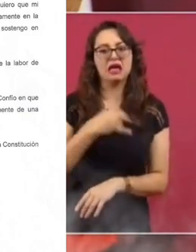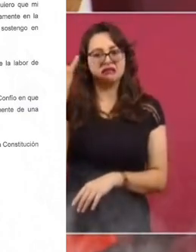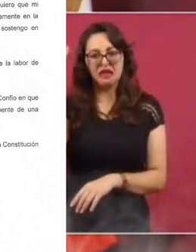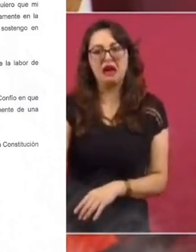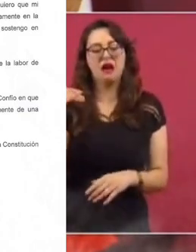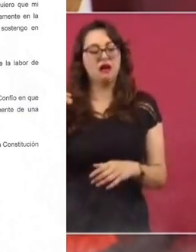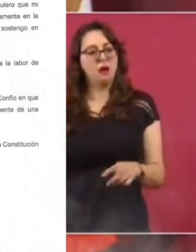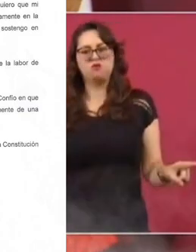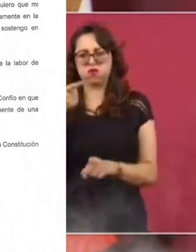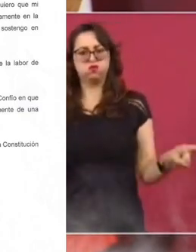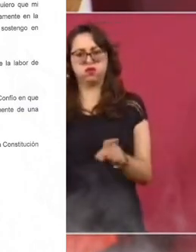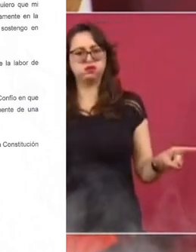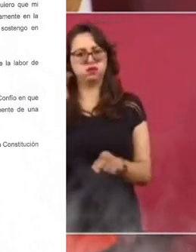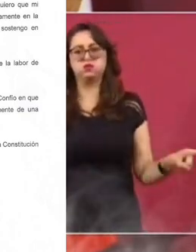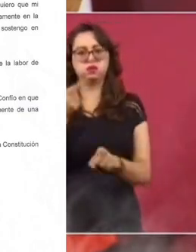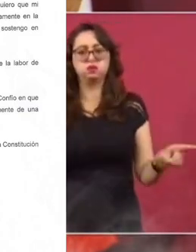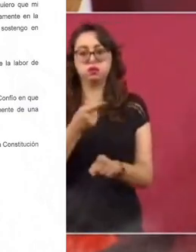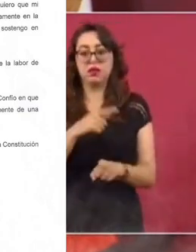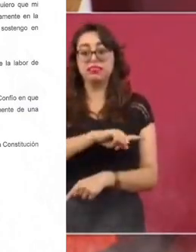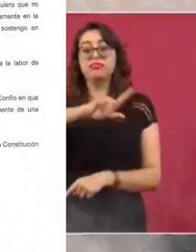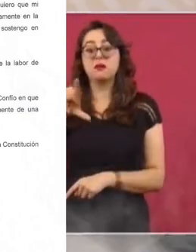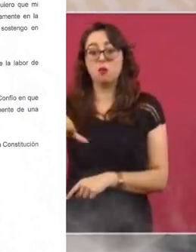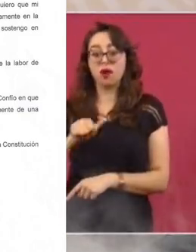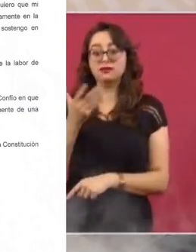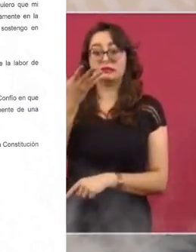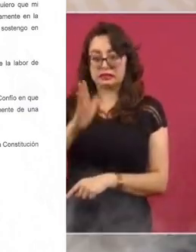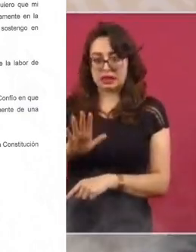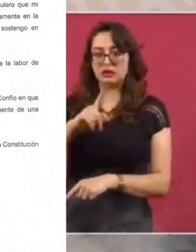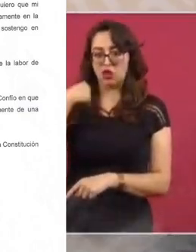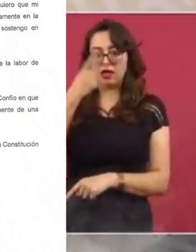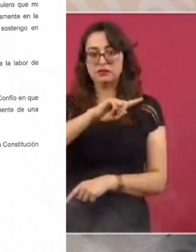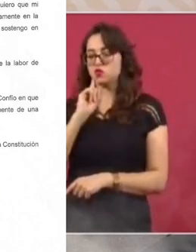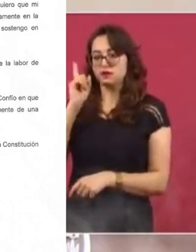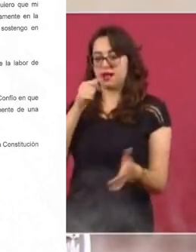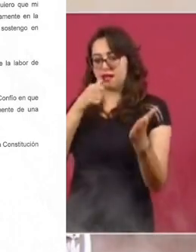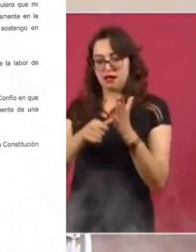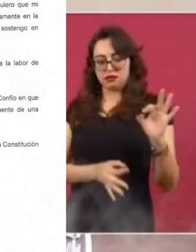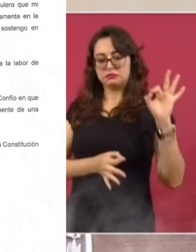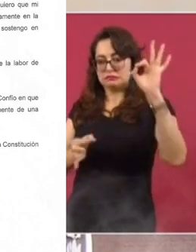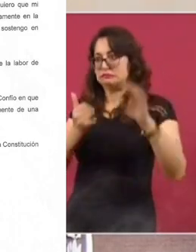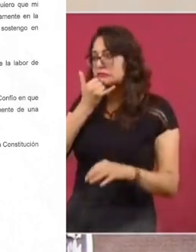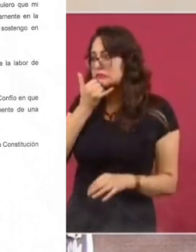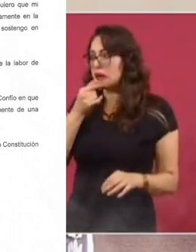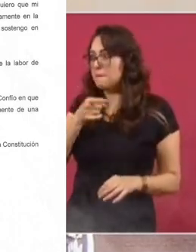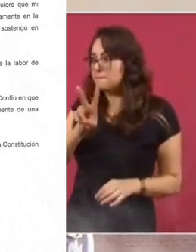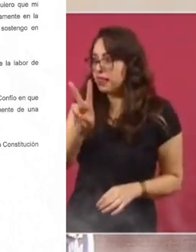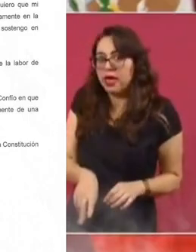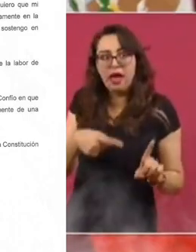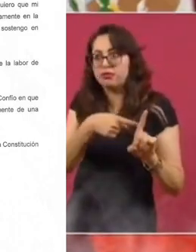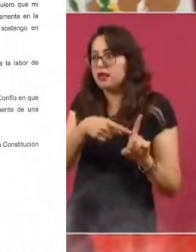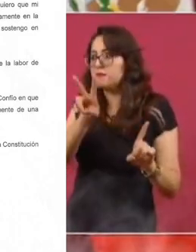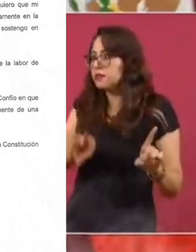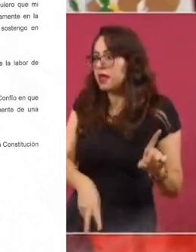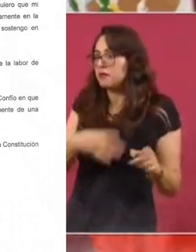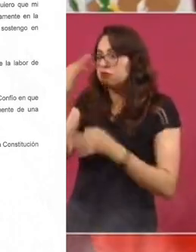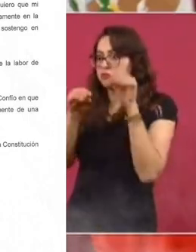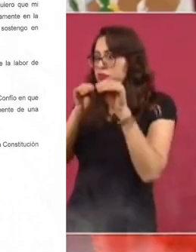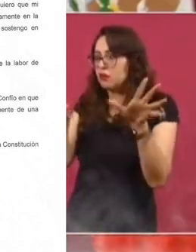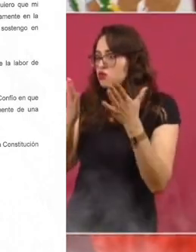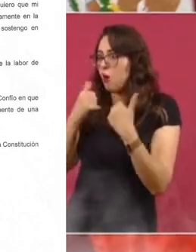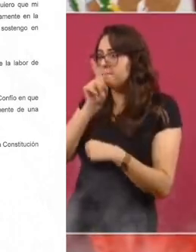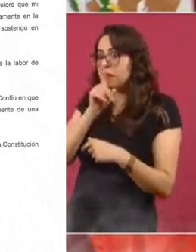ofenden. Con todo y vean respeto. A los que lo ofenden. Son los que dominan en las